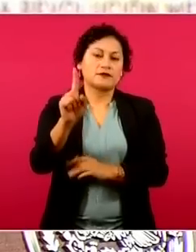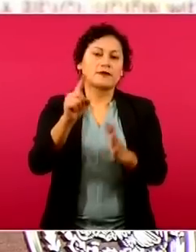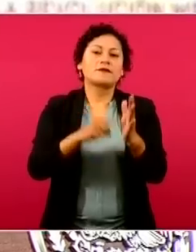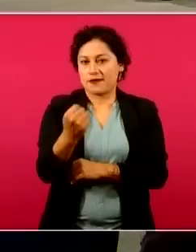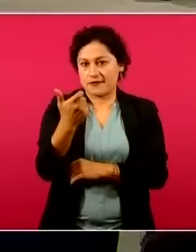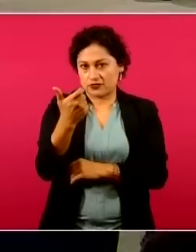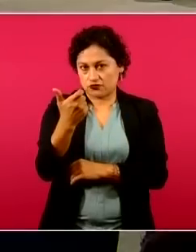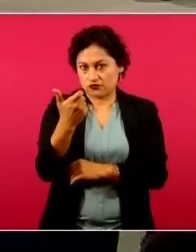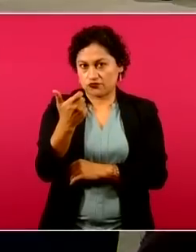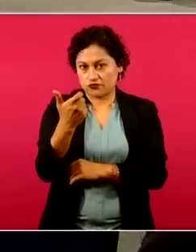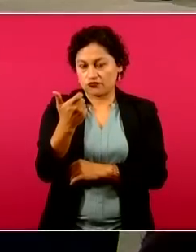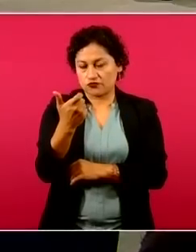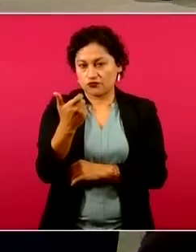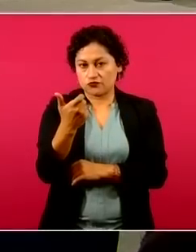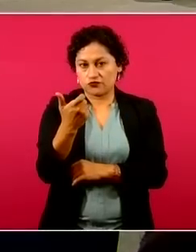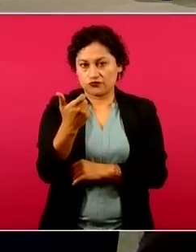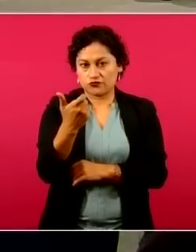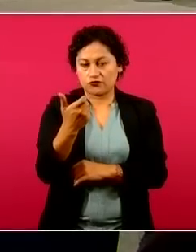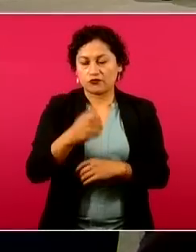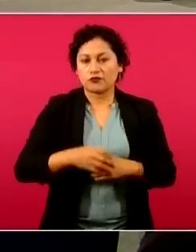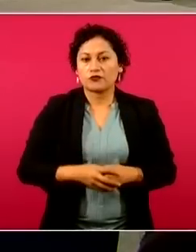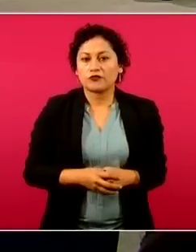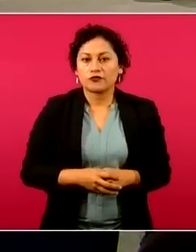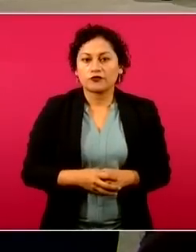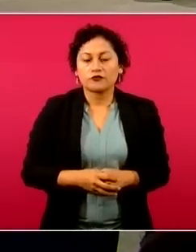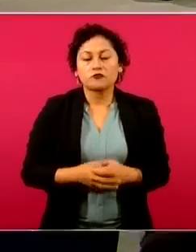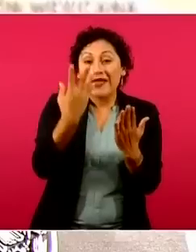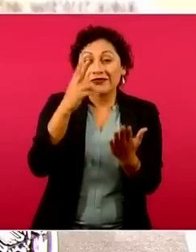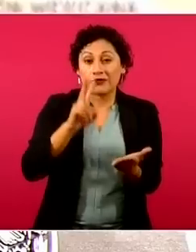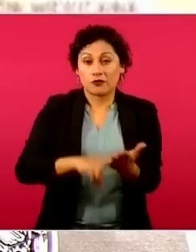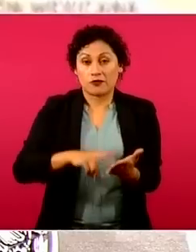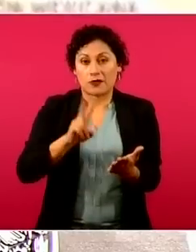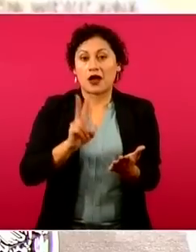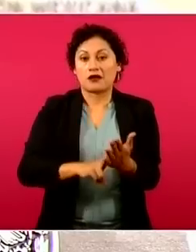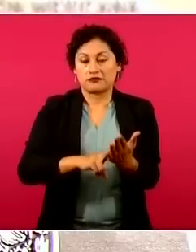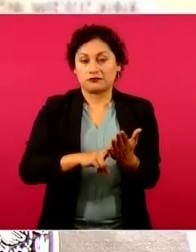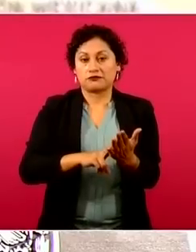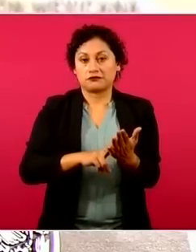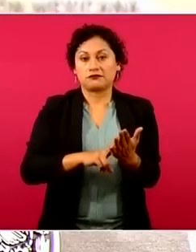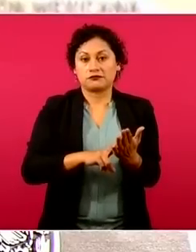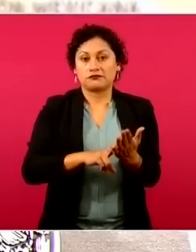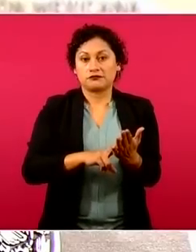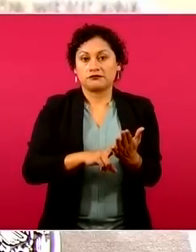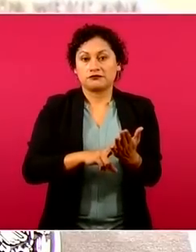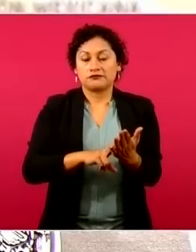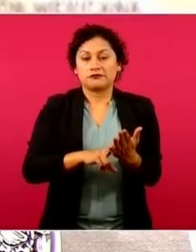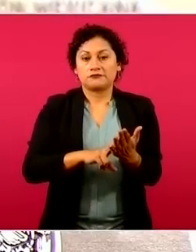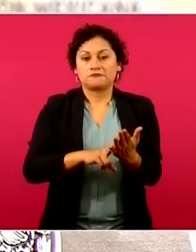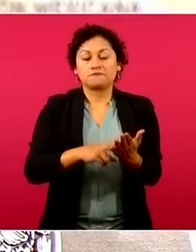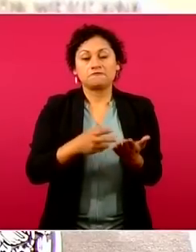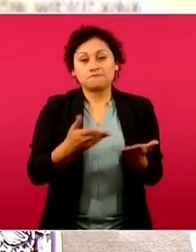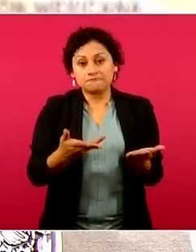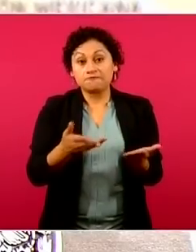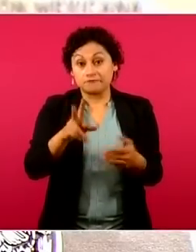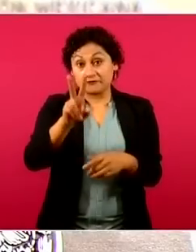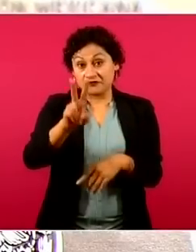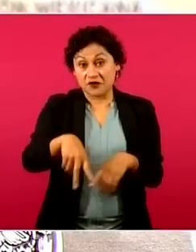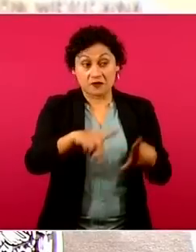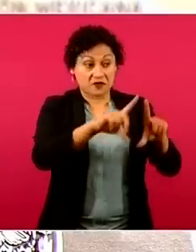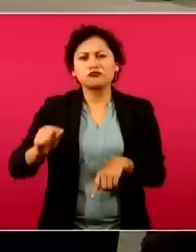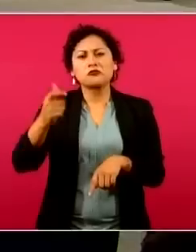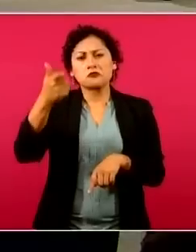1.039 pesos. Y si vemos los precios, en la mayoría de los casos está